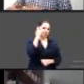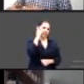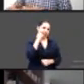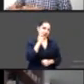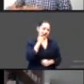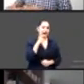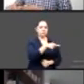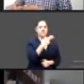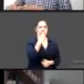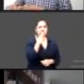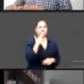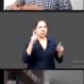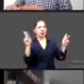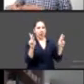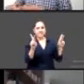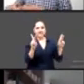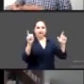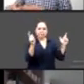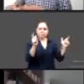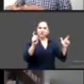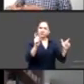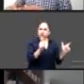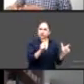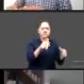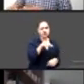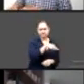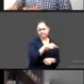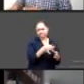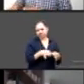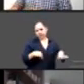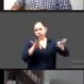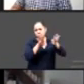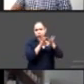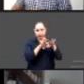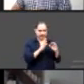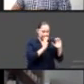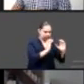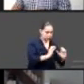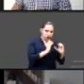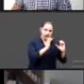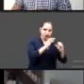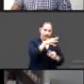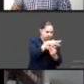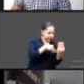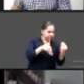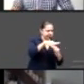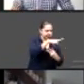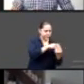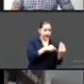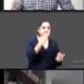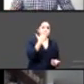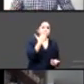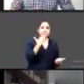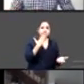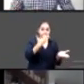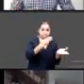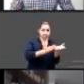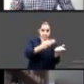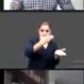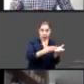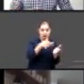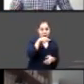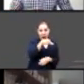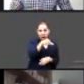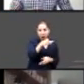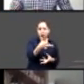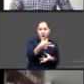reproducción, las personas pueden obtener ingresos de la miel, que es una miel de muy alta calidad, una miel orgánica, que